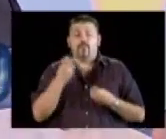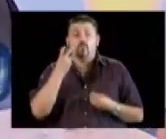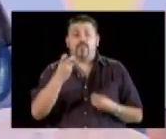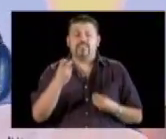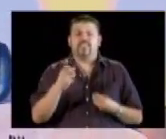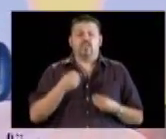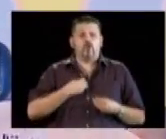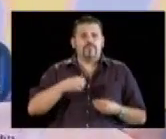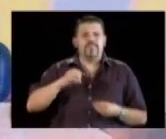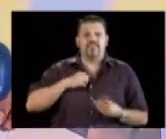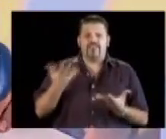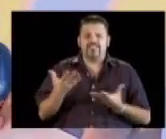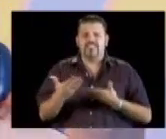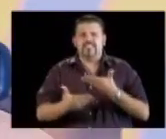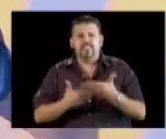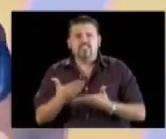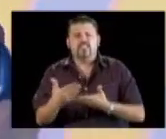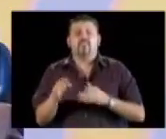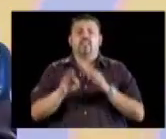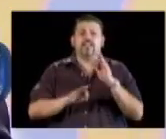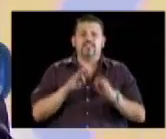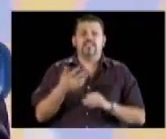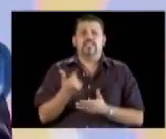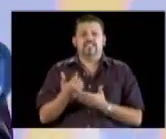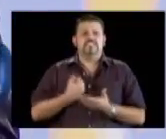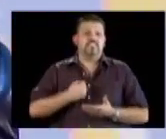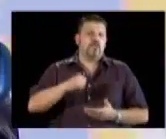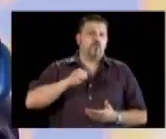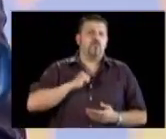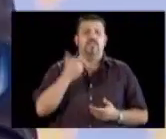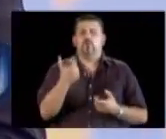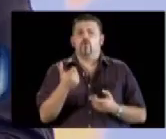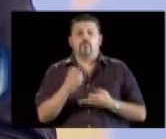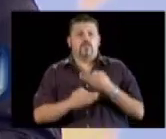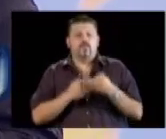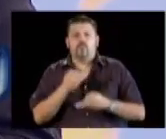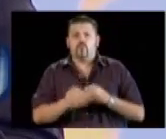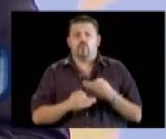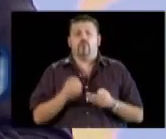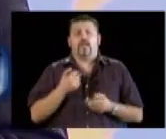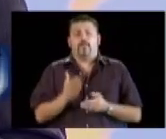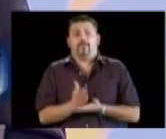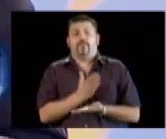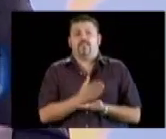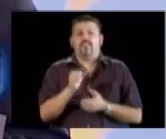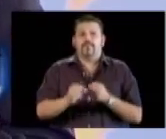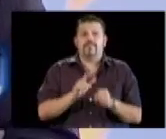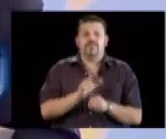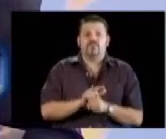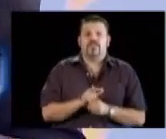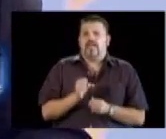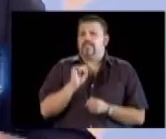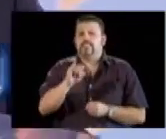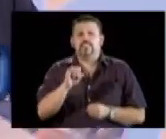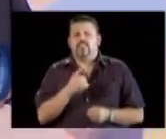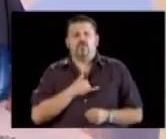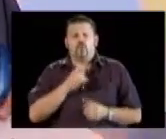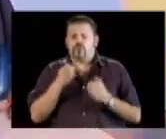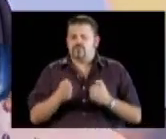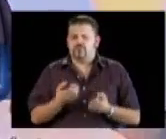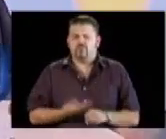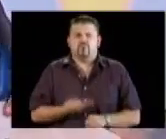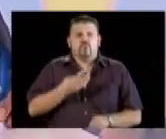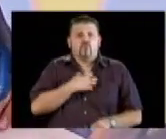trasciende no únicamente la salud, la economía, sino también la parte personal. Así que, pues yo estoy